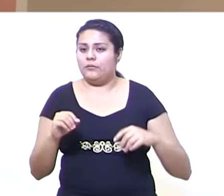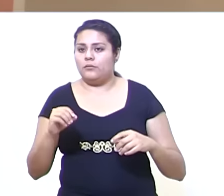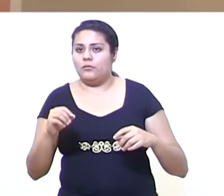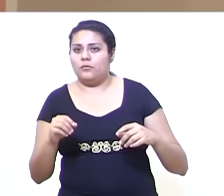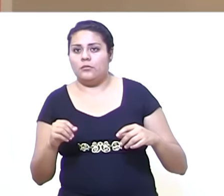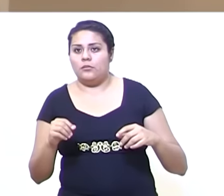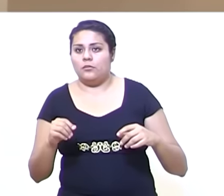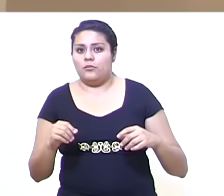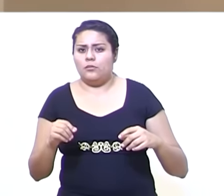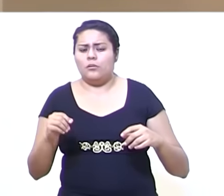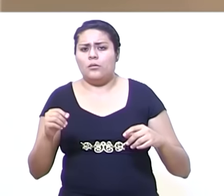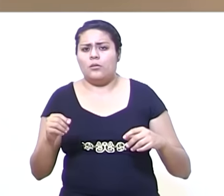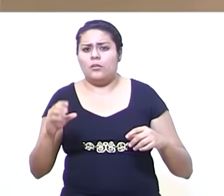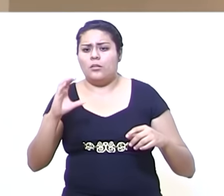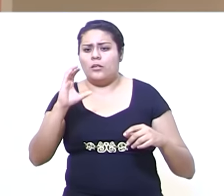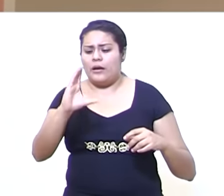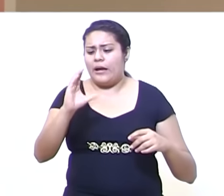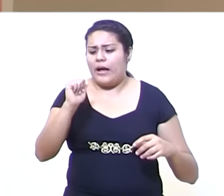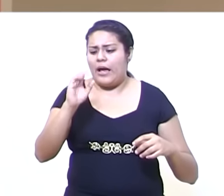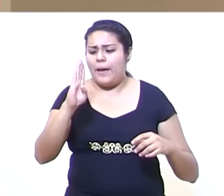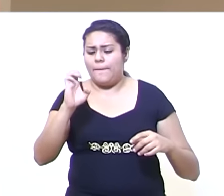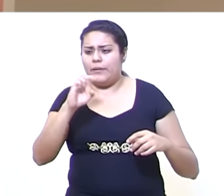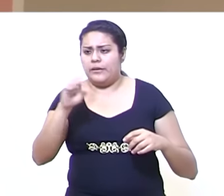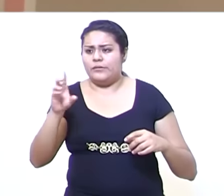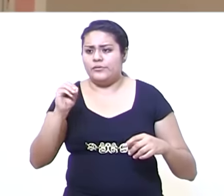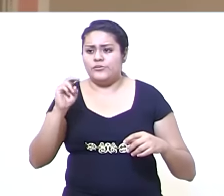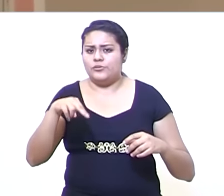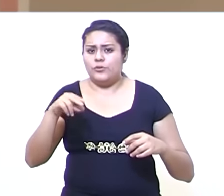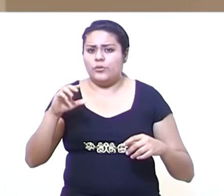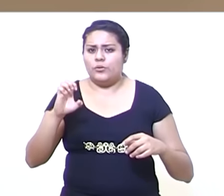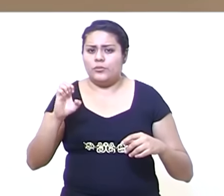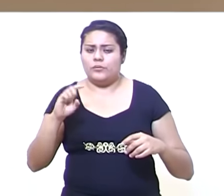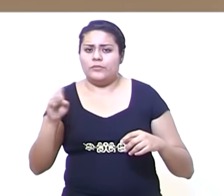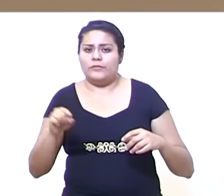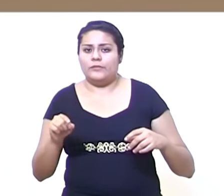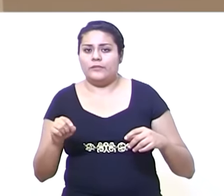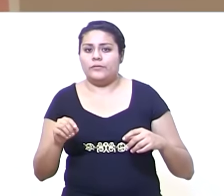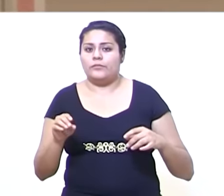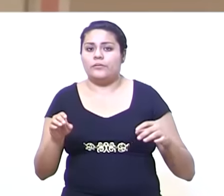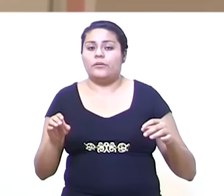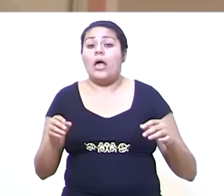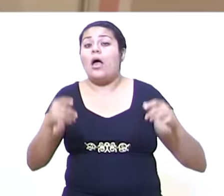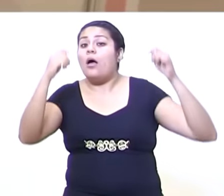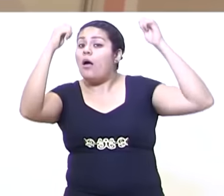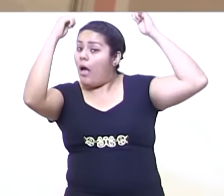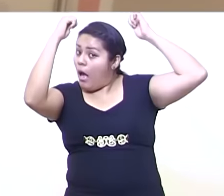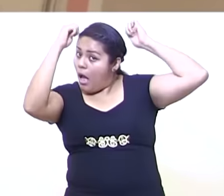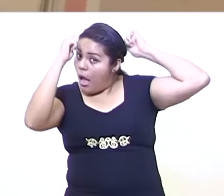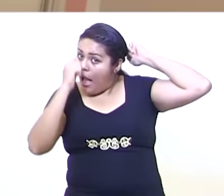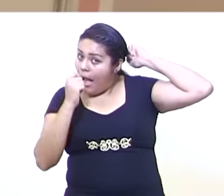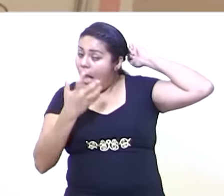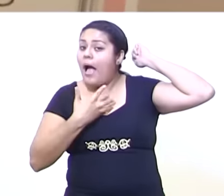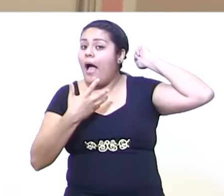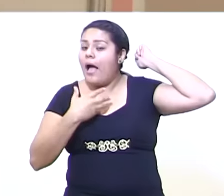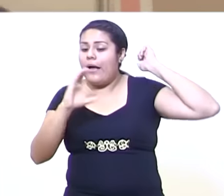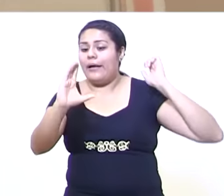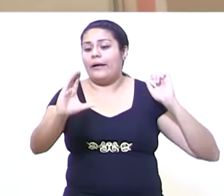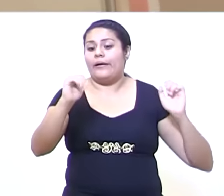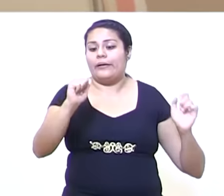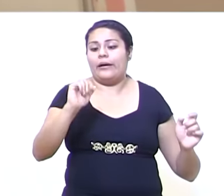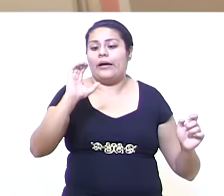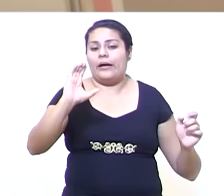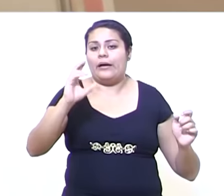¿Gorras? Vamos a leer. Cabezones con... ¡Cachuchas! ¡Cachuchas!